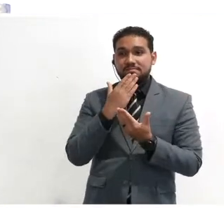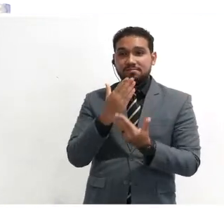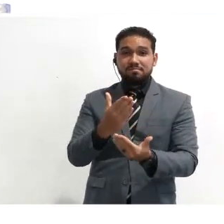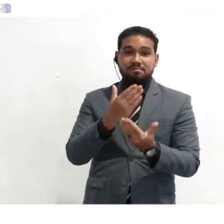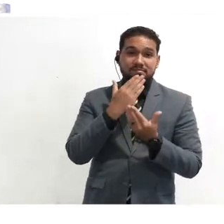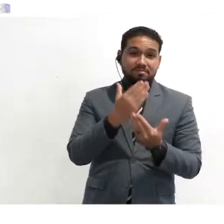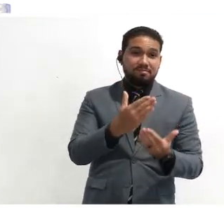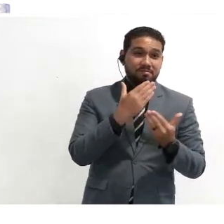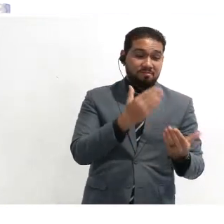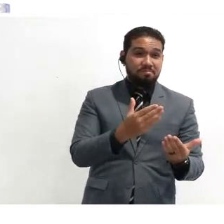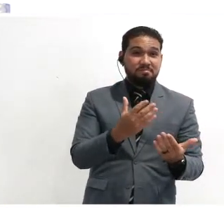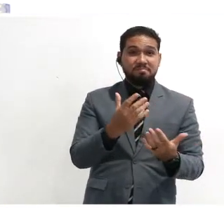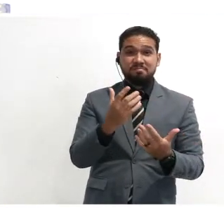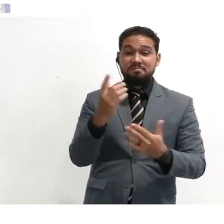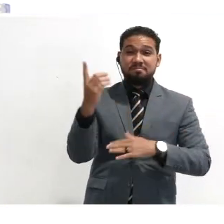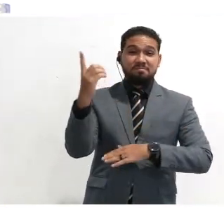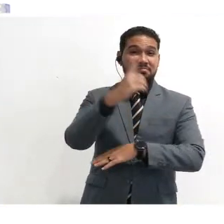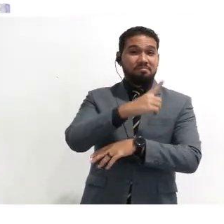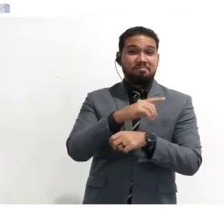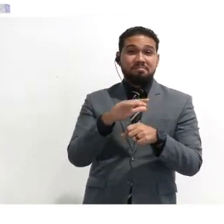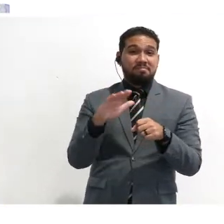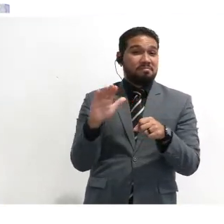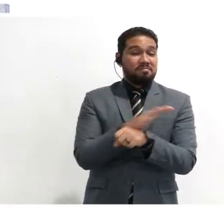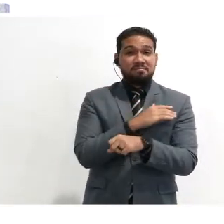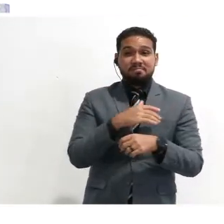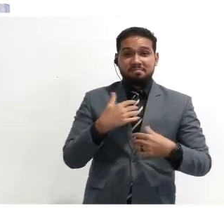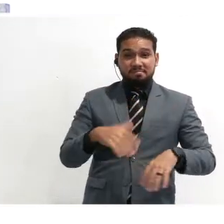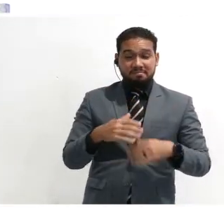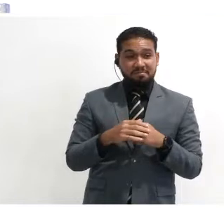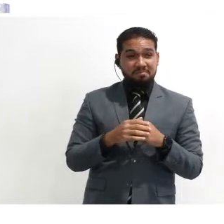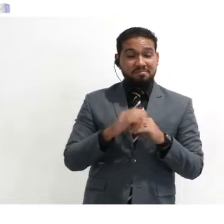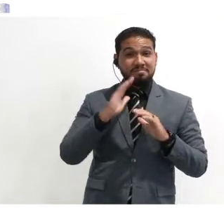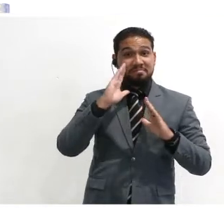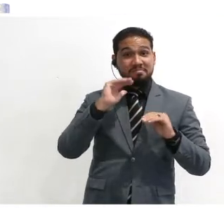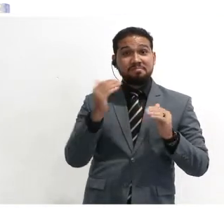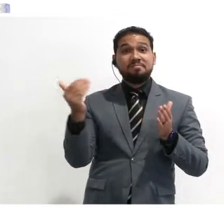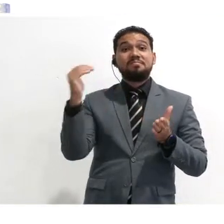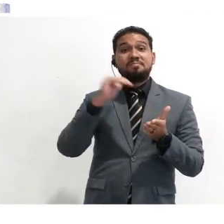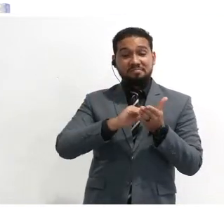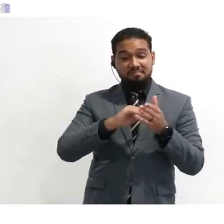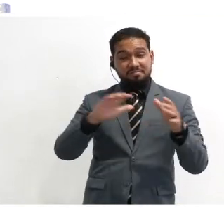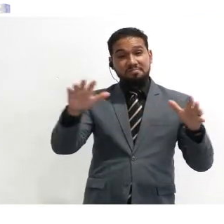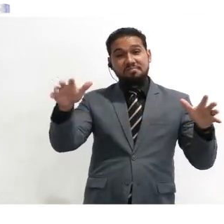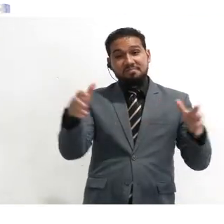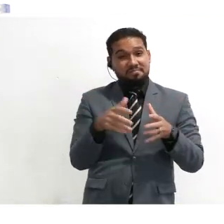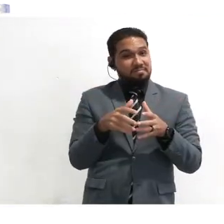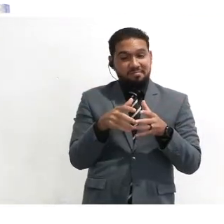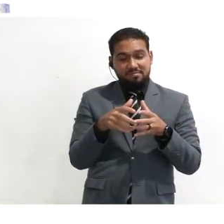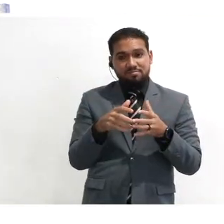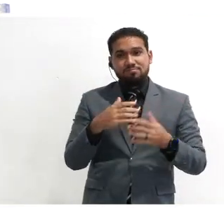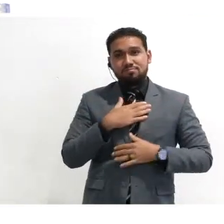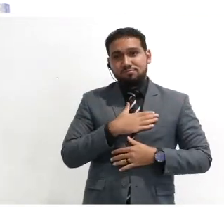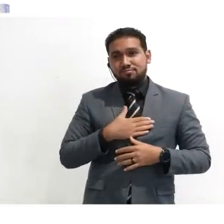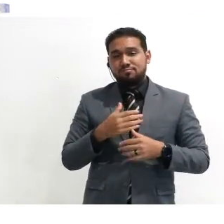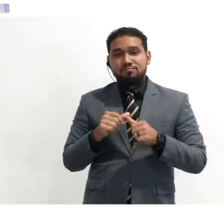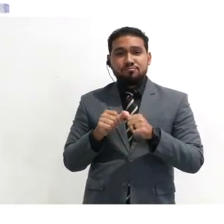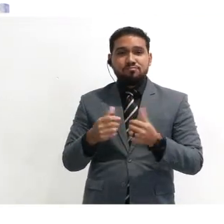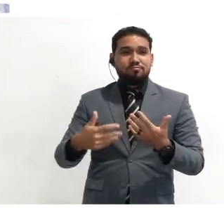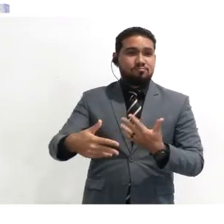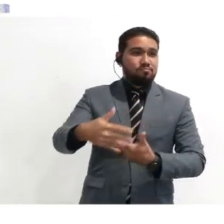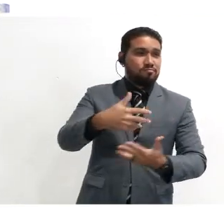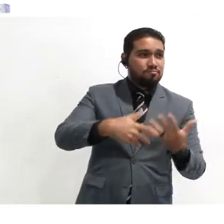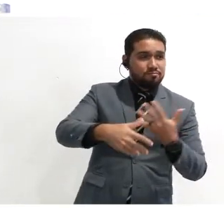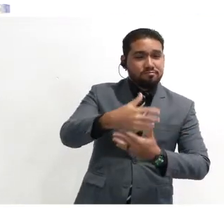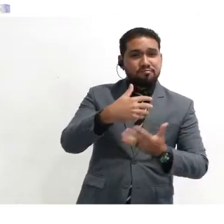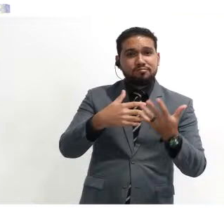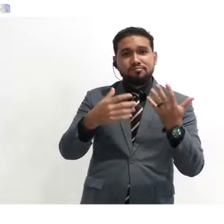día completo. Esperamos que nos volvamos a encontrar nuevamente y por supuesto invitarles a que sigan compartiendo de este entusiasmo, de todas